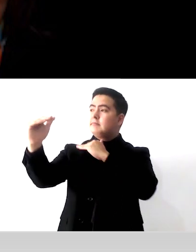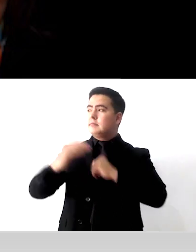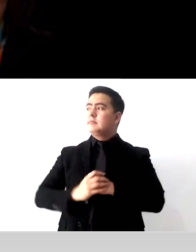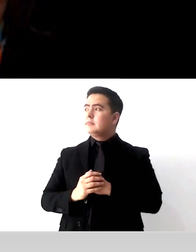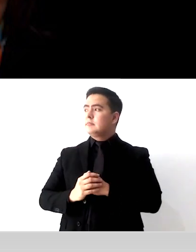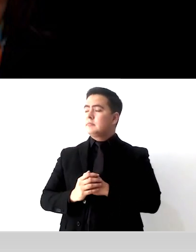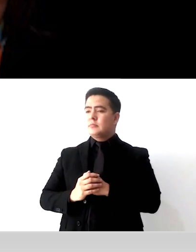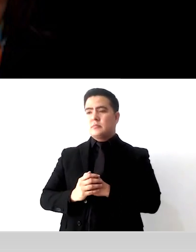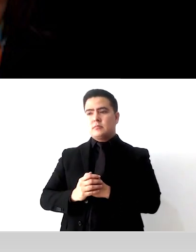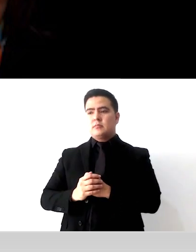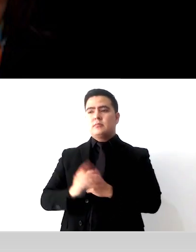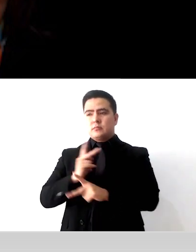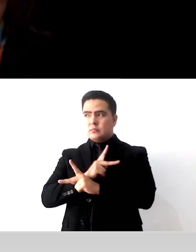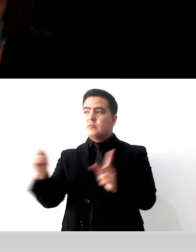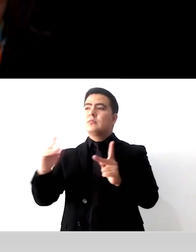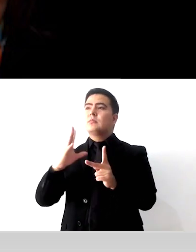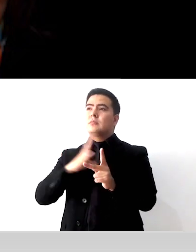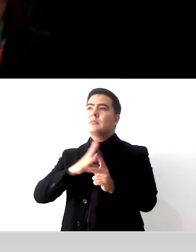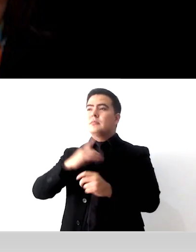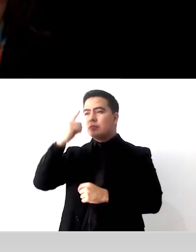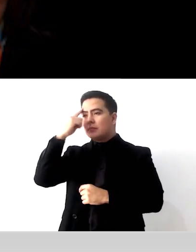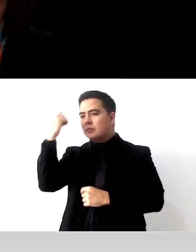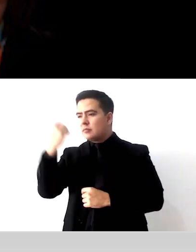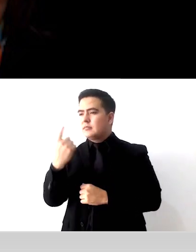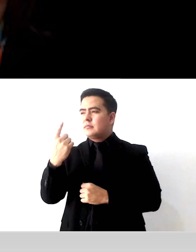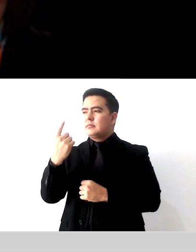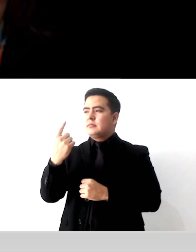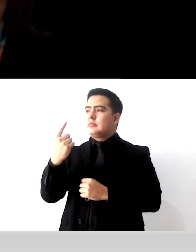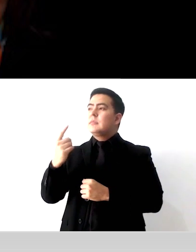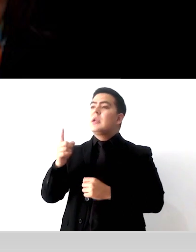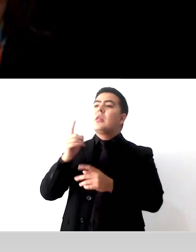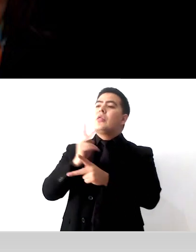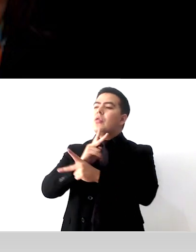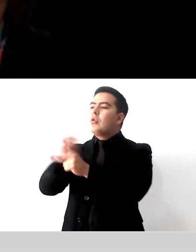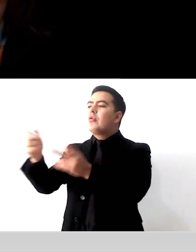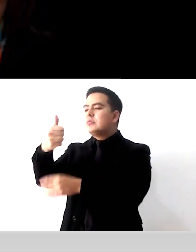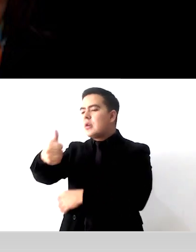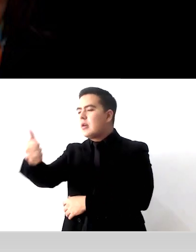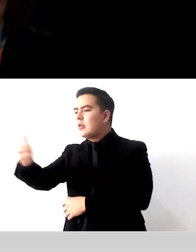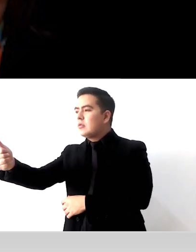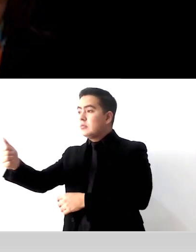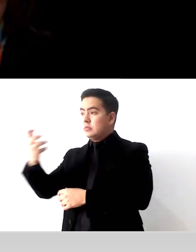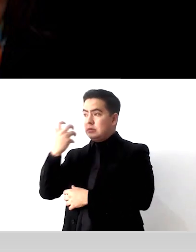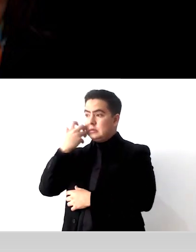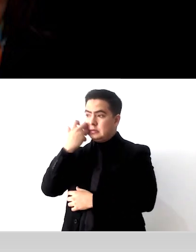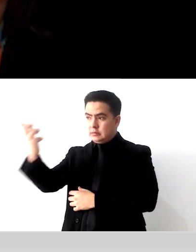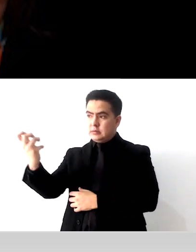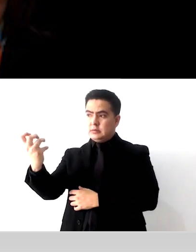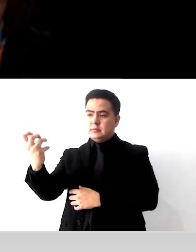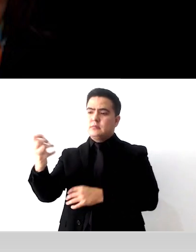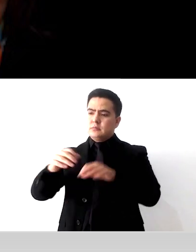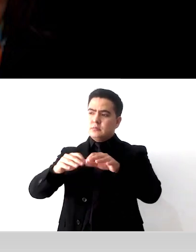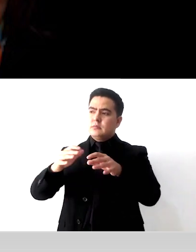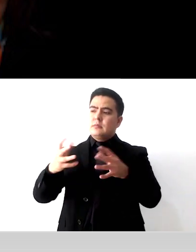Que tenga, que asegure el acceso de todos los militantes, simpatizantes del partido